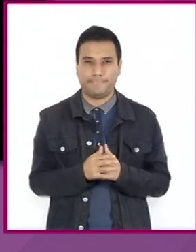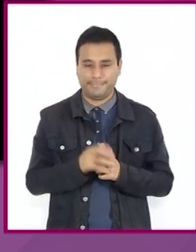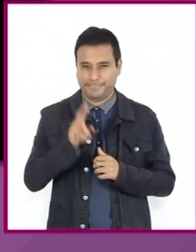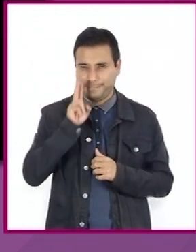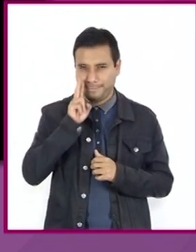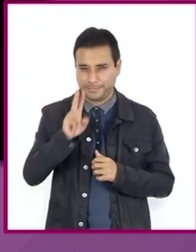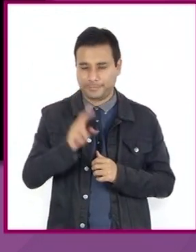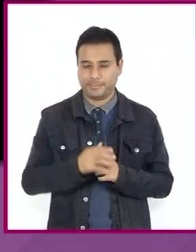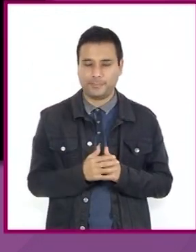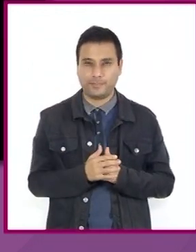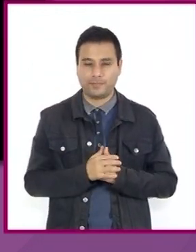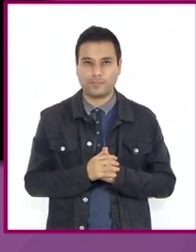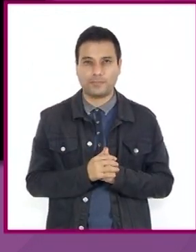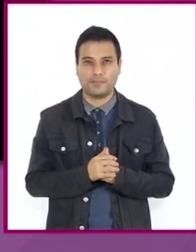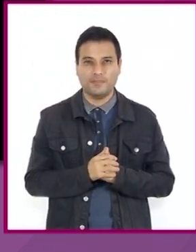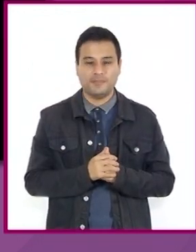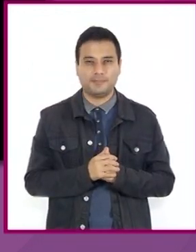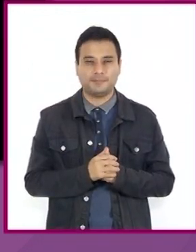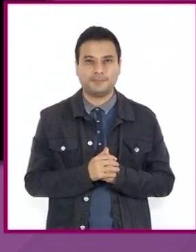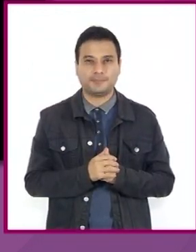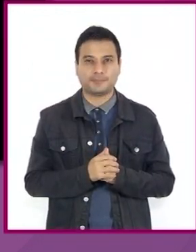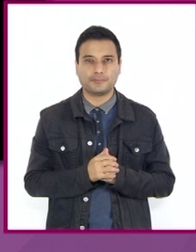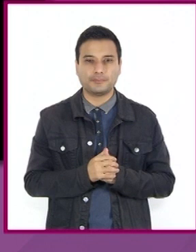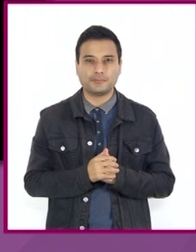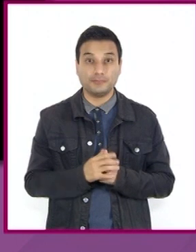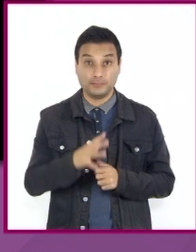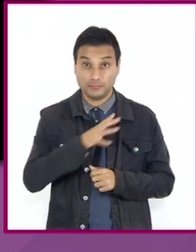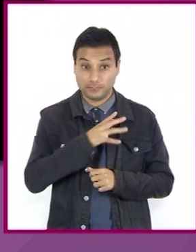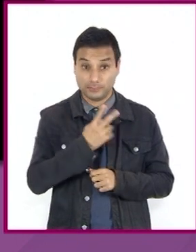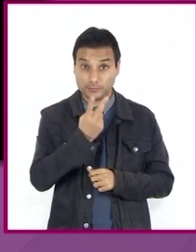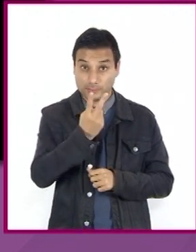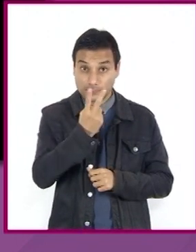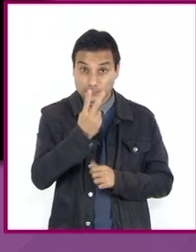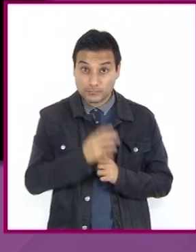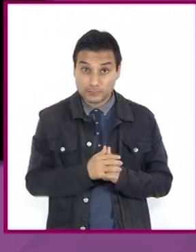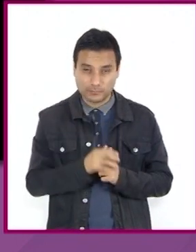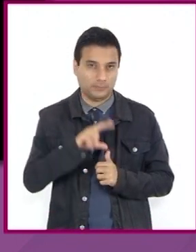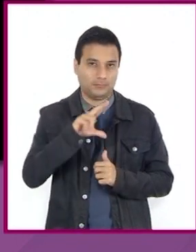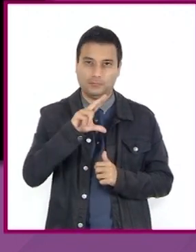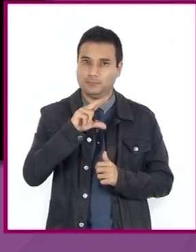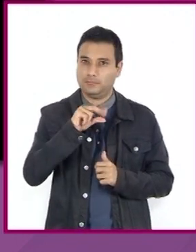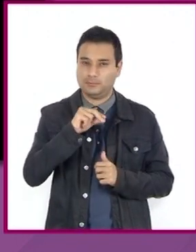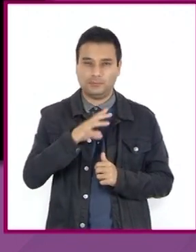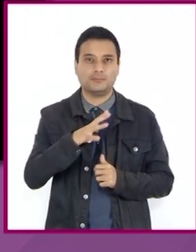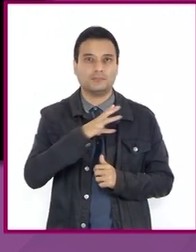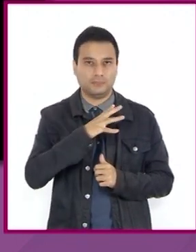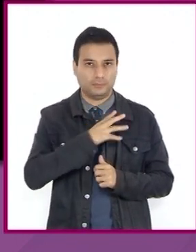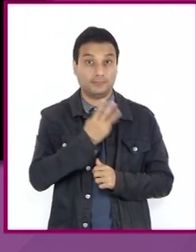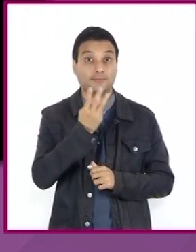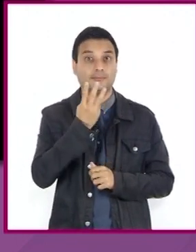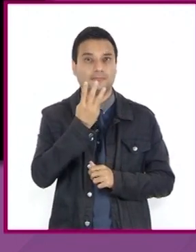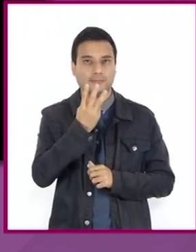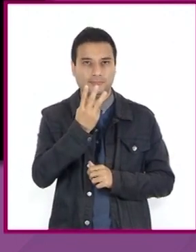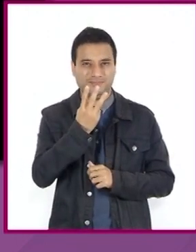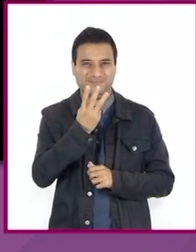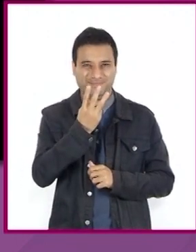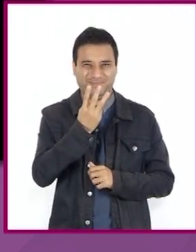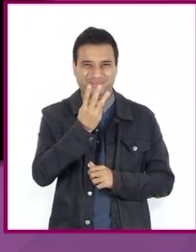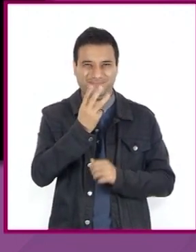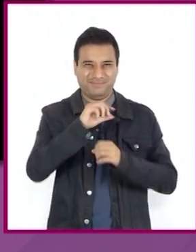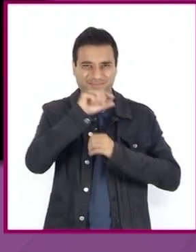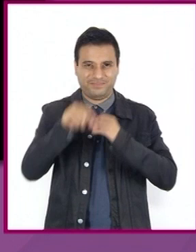caso ya no tenemos solo 2 elementos, ahora tenemos 3 que aparecen en las balanzas de la parte